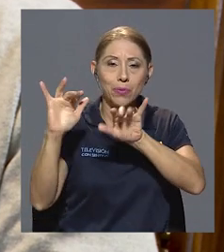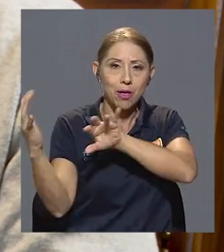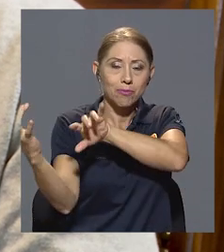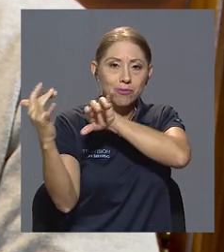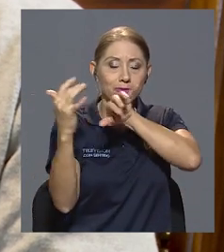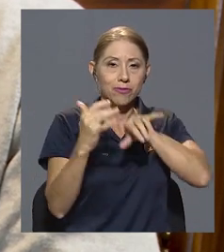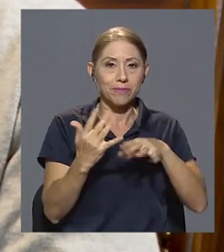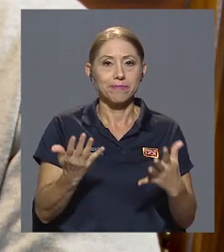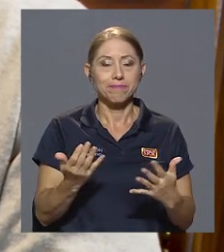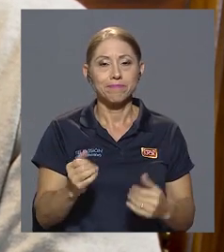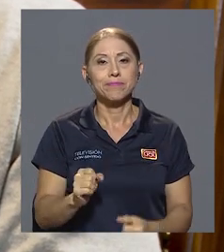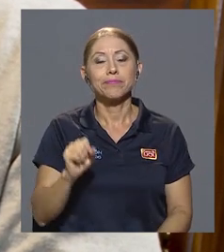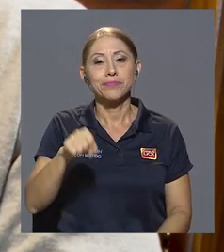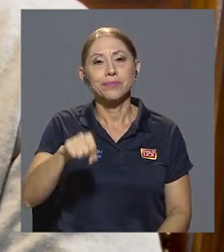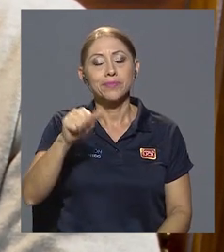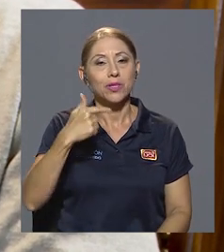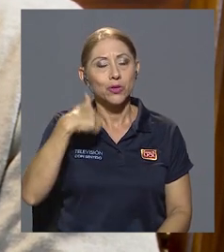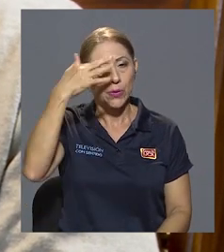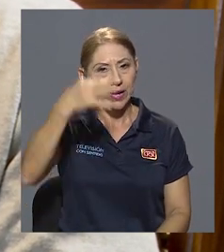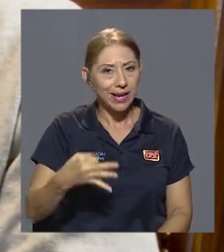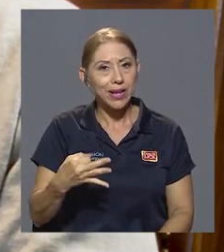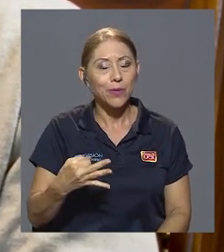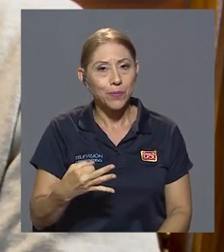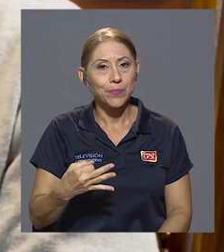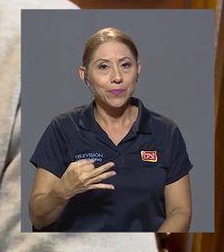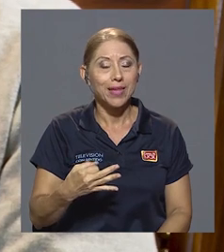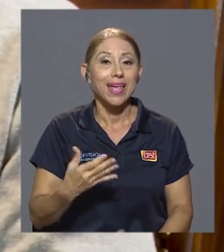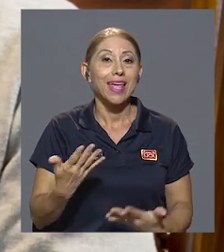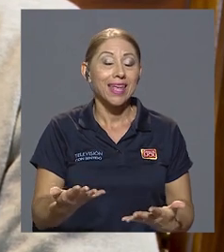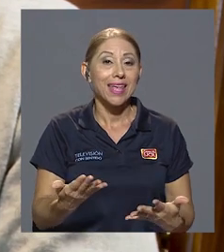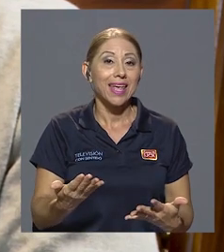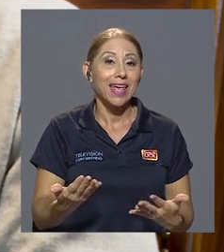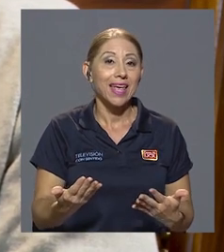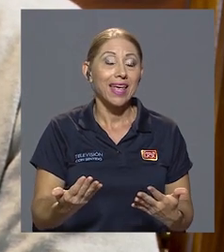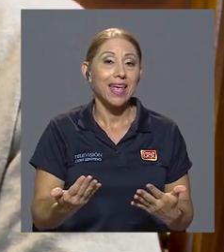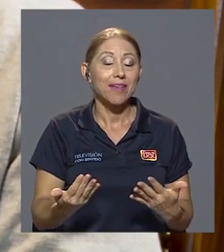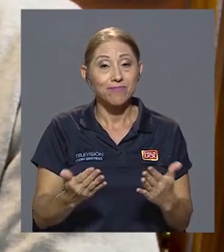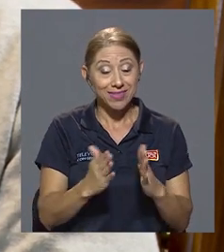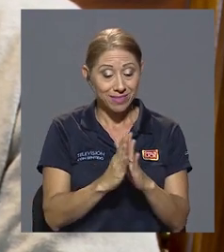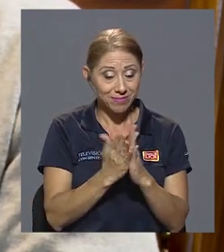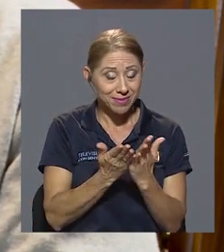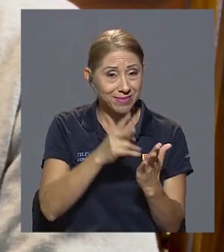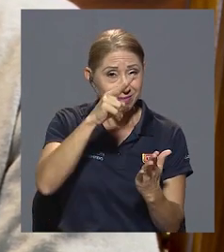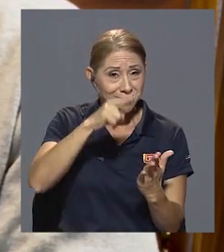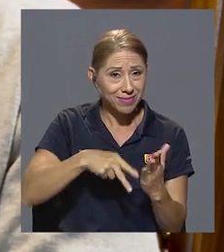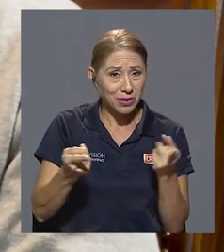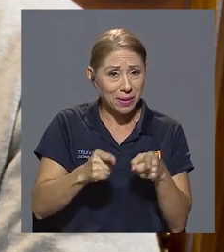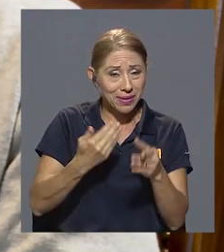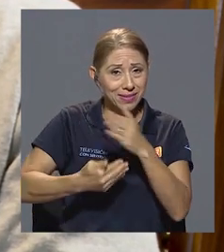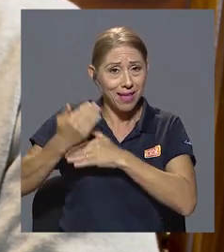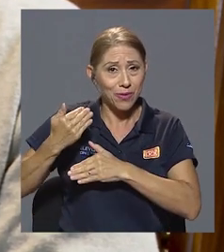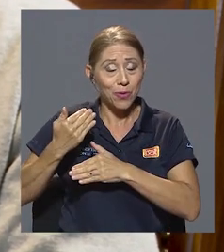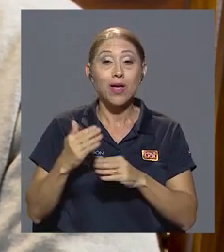cabo sí yo creo que el recurso de la biografía de la historia es indispensable